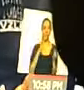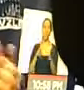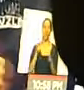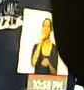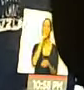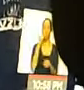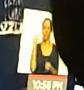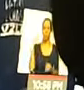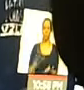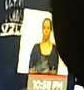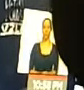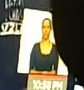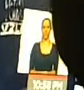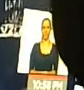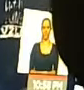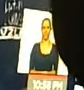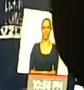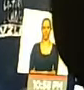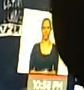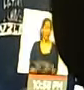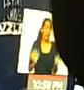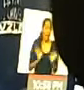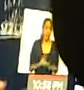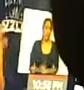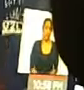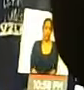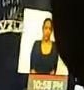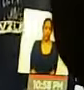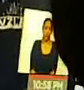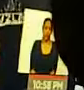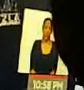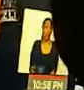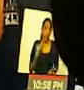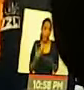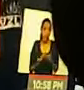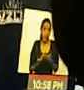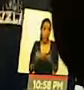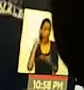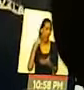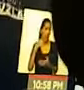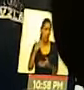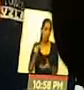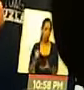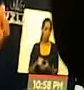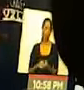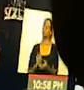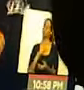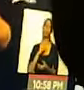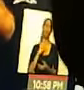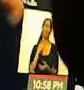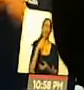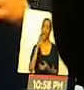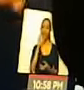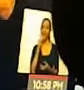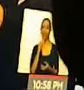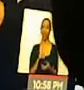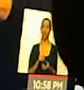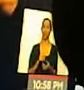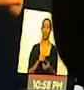Colombia. Más nada. ¿Vamos a permitirlo? Yo creo que no. Yo no te estoy hablando, yo te estoy